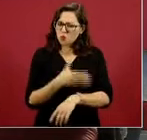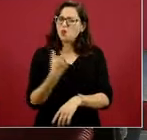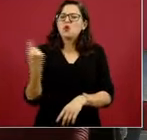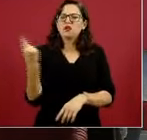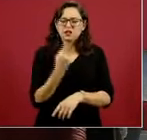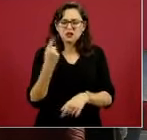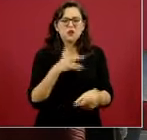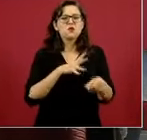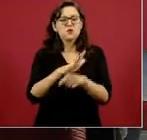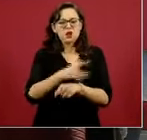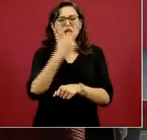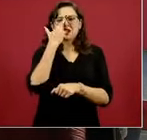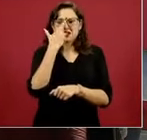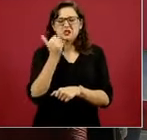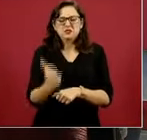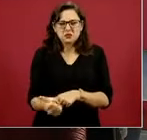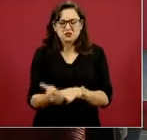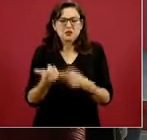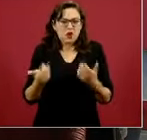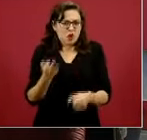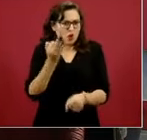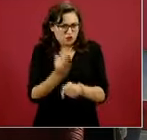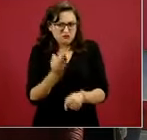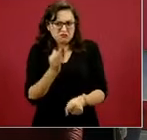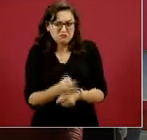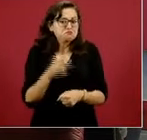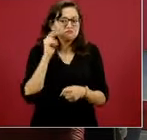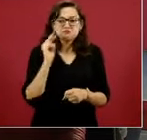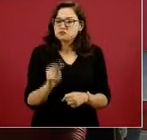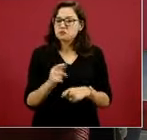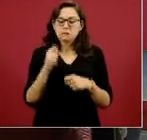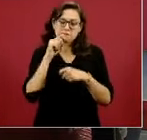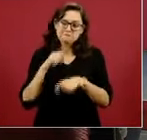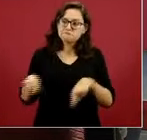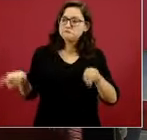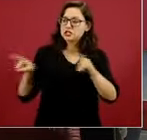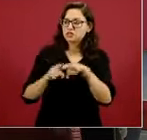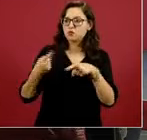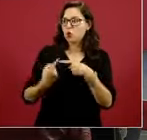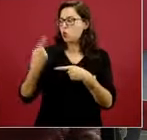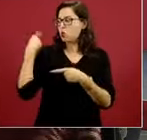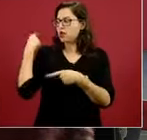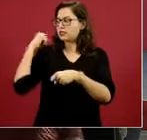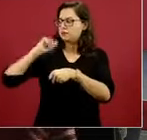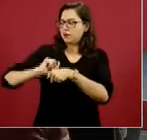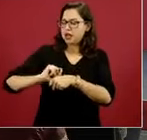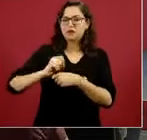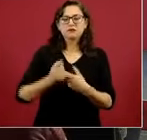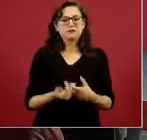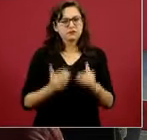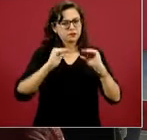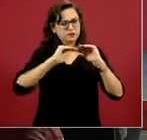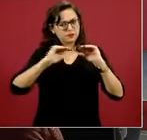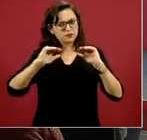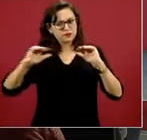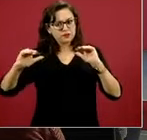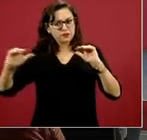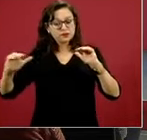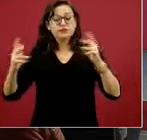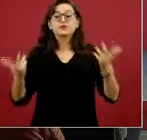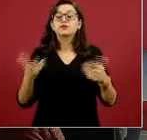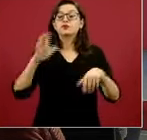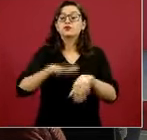la estimación de hoy estamos viendo que no hubo cambios en el número de casos, pero como pueden entender, la curva nacional